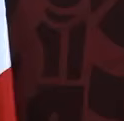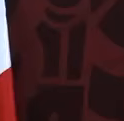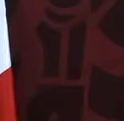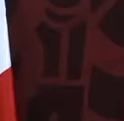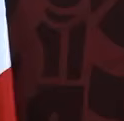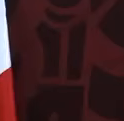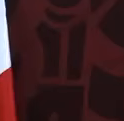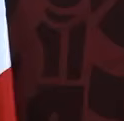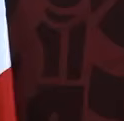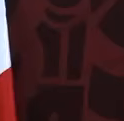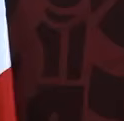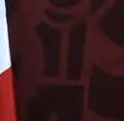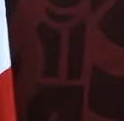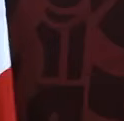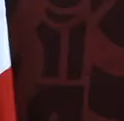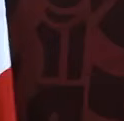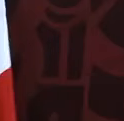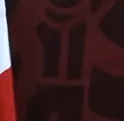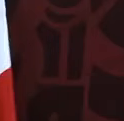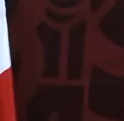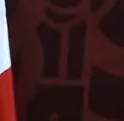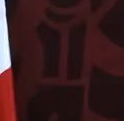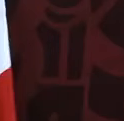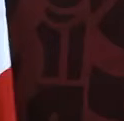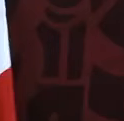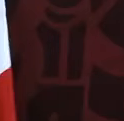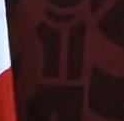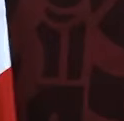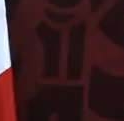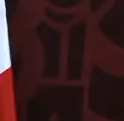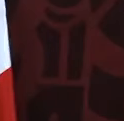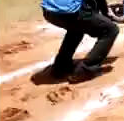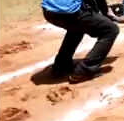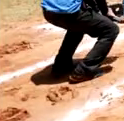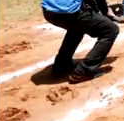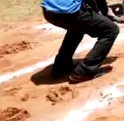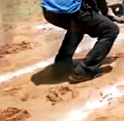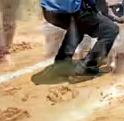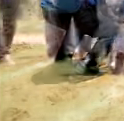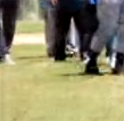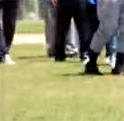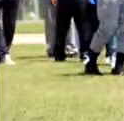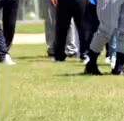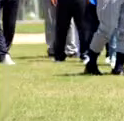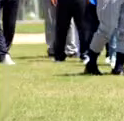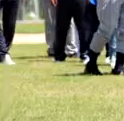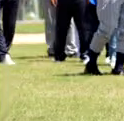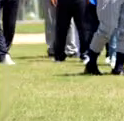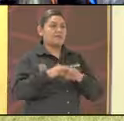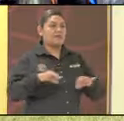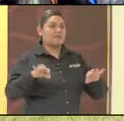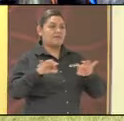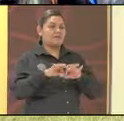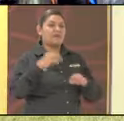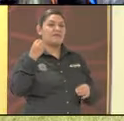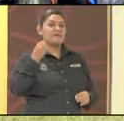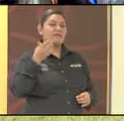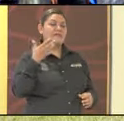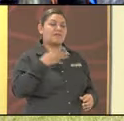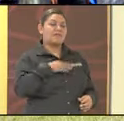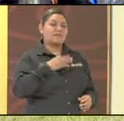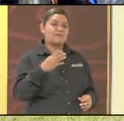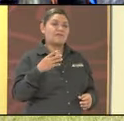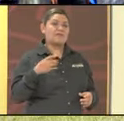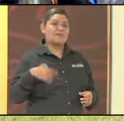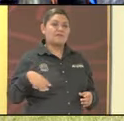ayer en el torneo municipal con 14 equipos deportivos. Ahí es muy importante ese campo, está en muy buenas